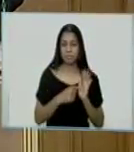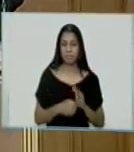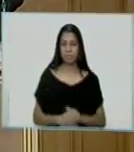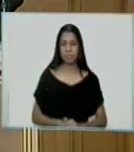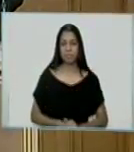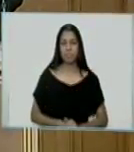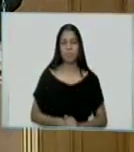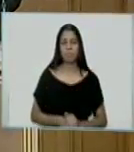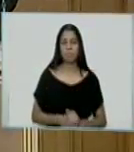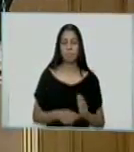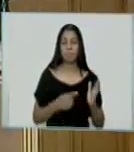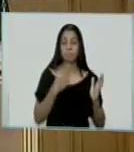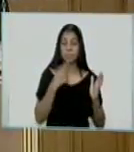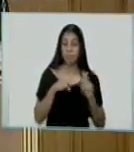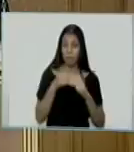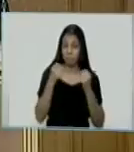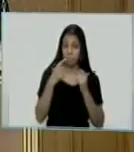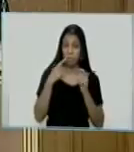están siendo